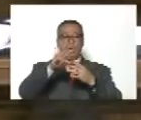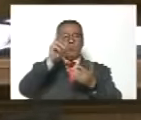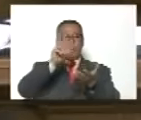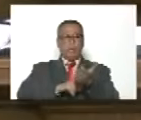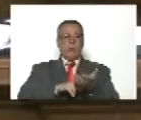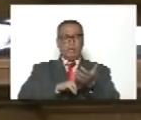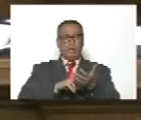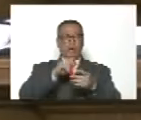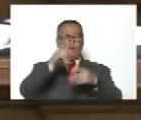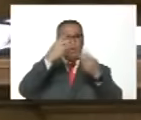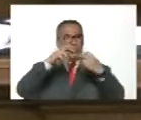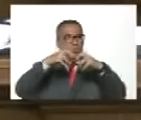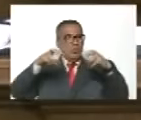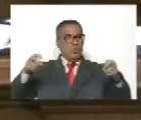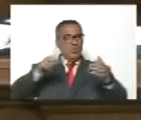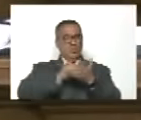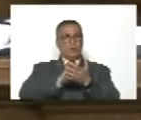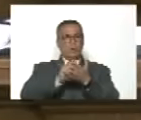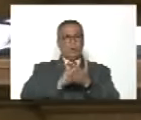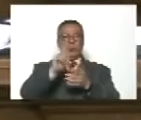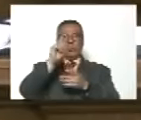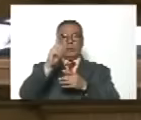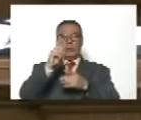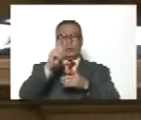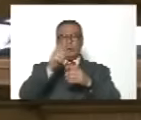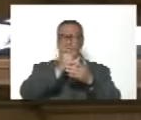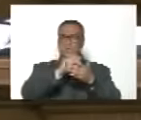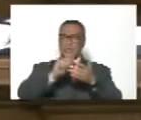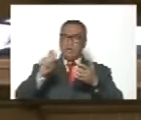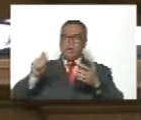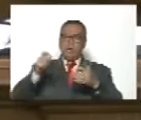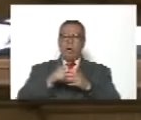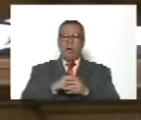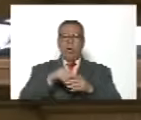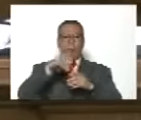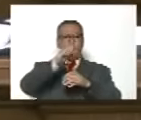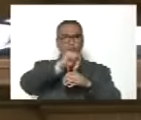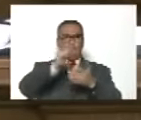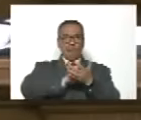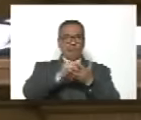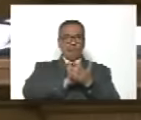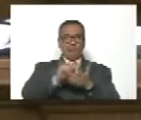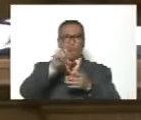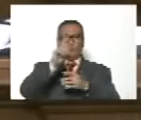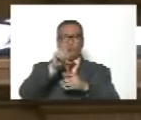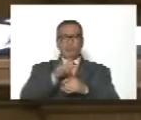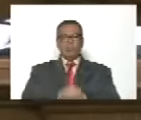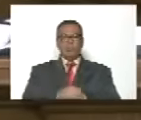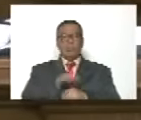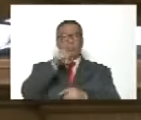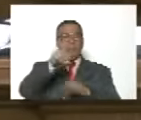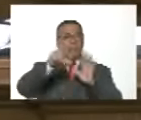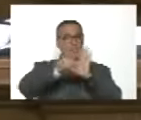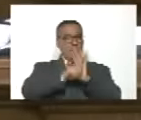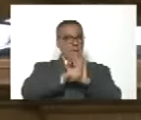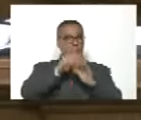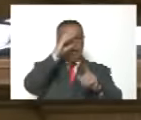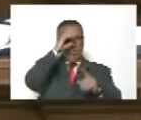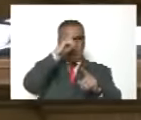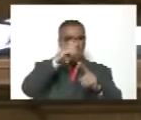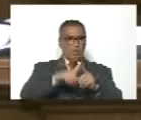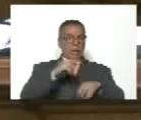aprobar con modificación el contenido del artículo 1, quedando redactado en los siguientes términos. Artículo 1. Esta ley tiene por